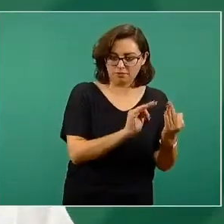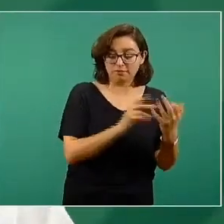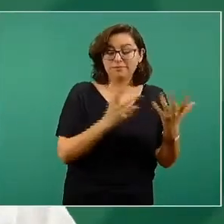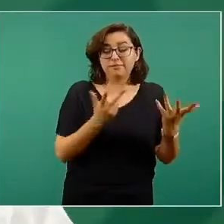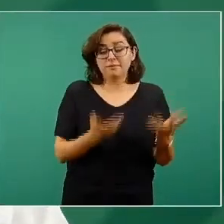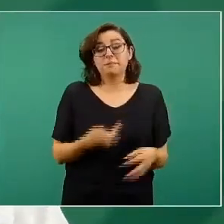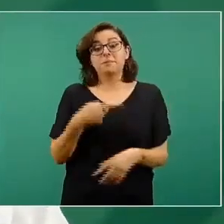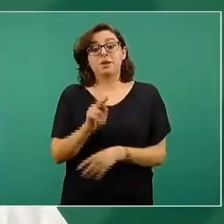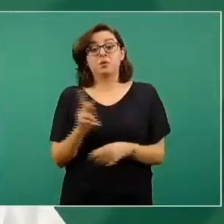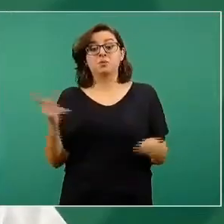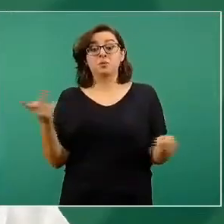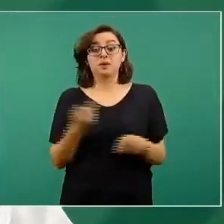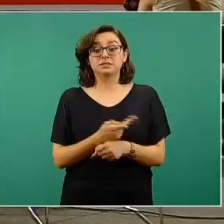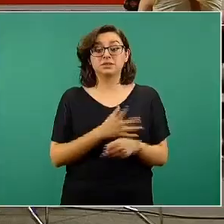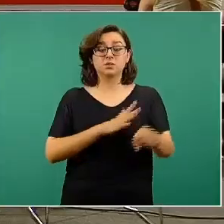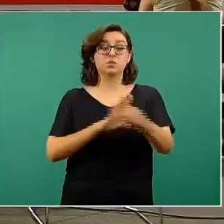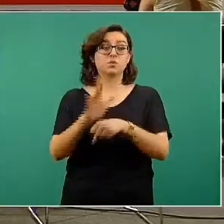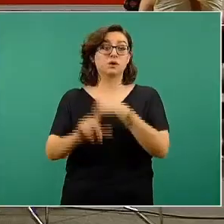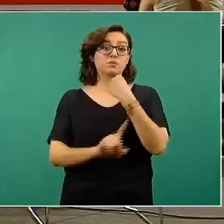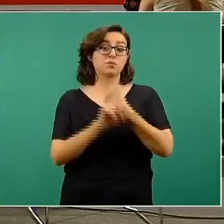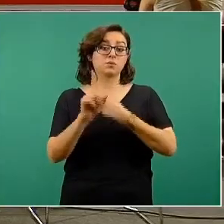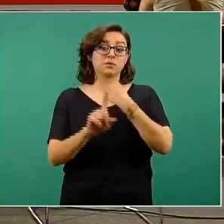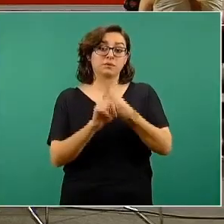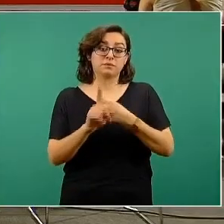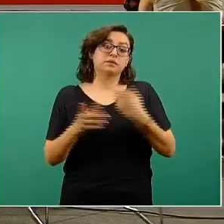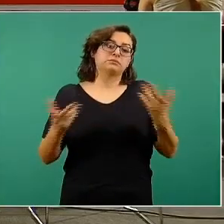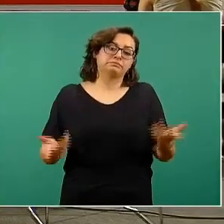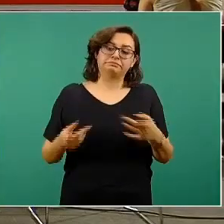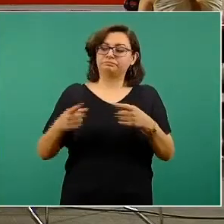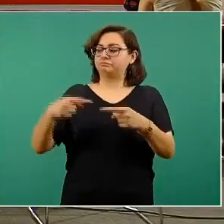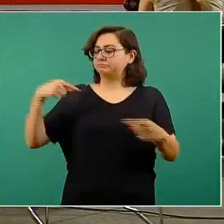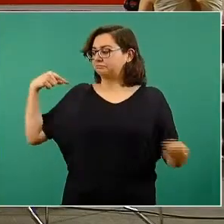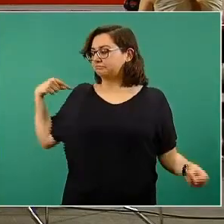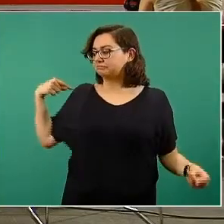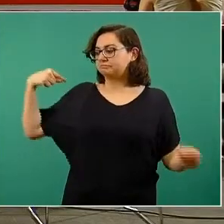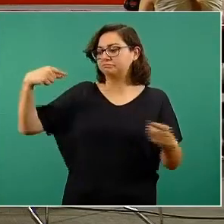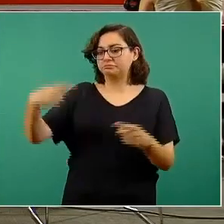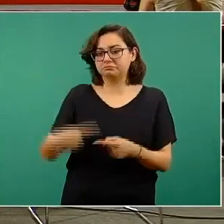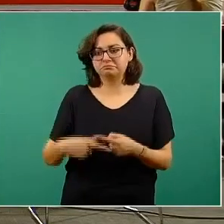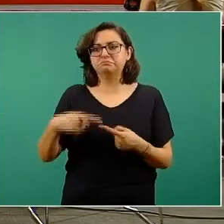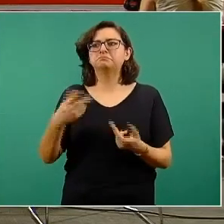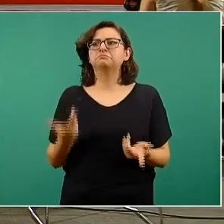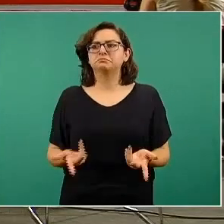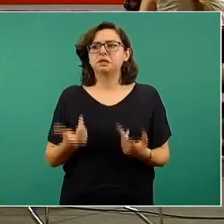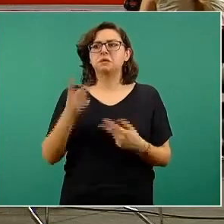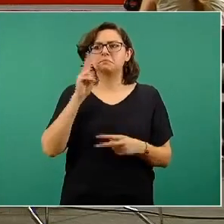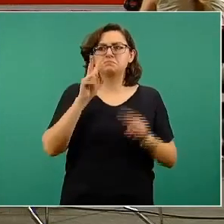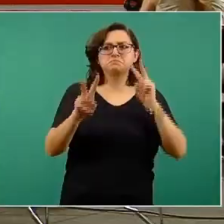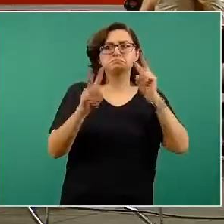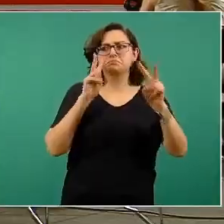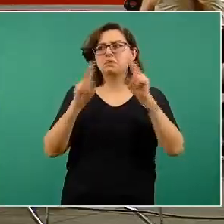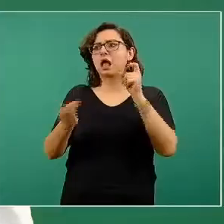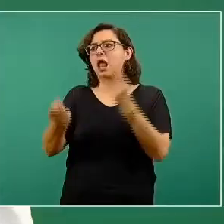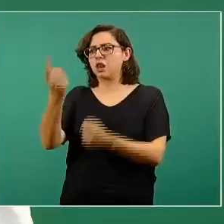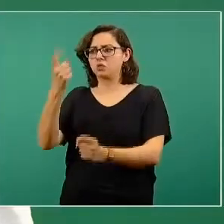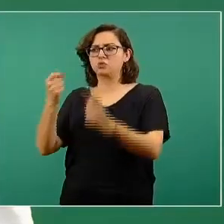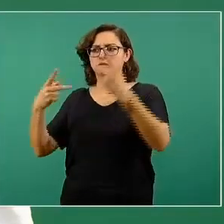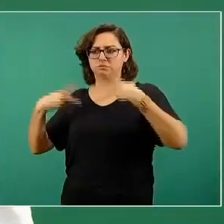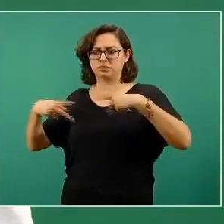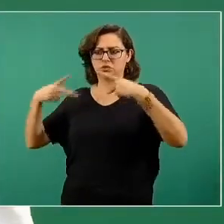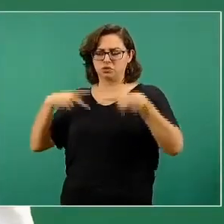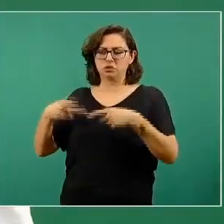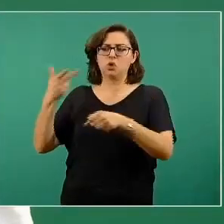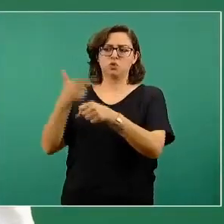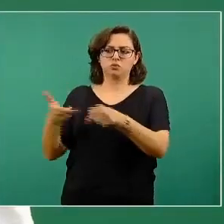ámbito social, hemos visto en un par de semanas recientes algunas manifestaciones legítimas, indudablemente, de personal de